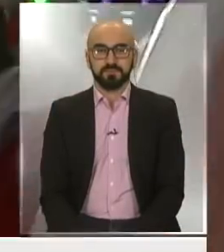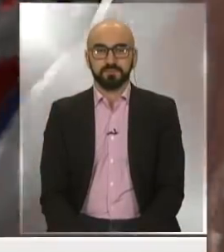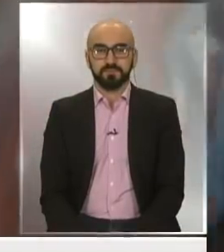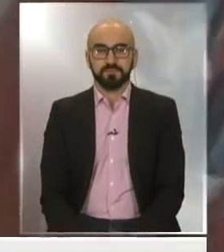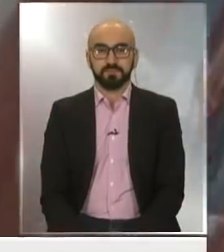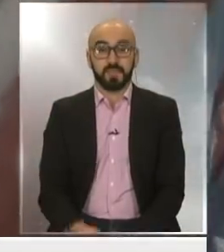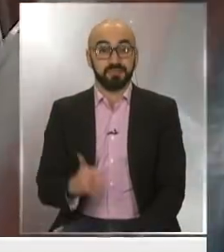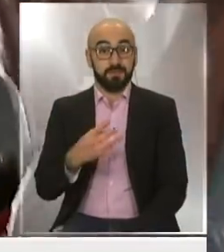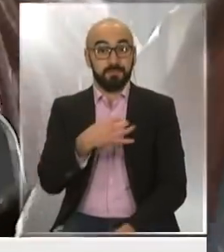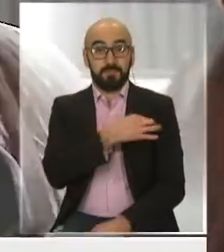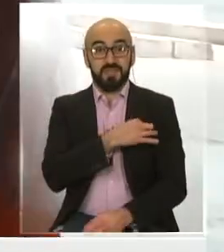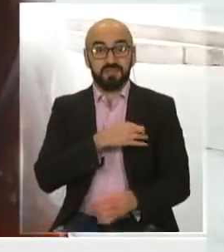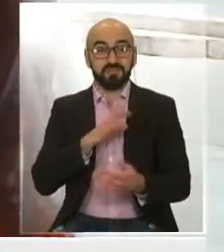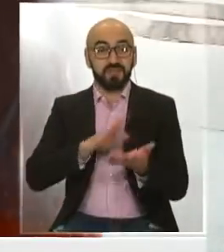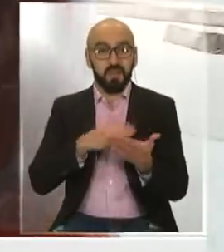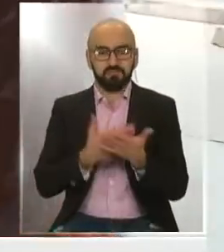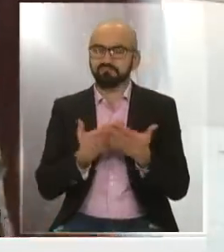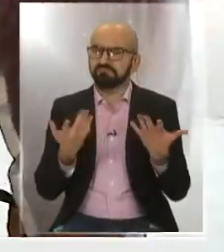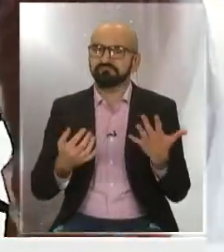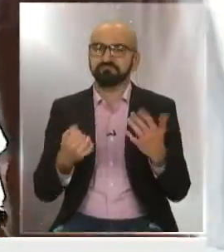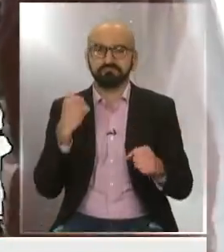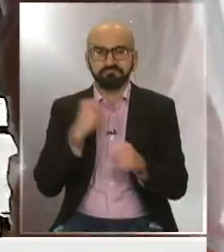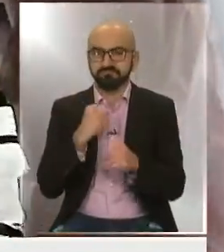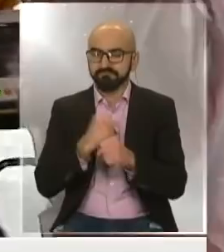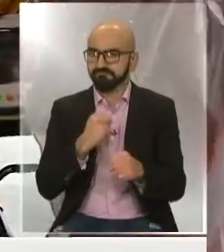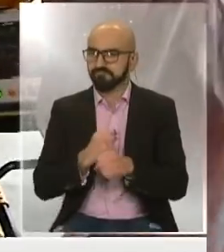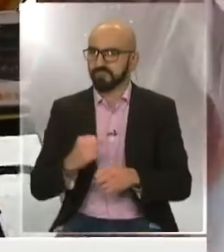El Ministerio de Salud ha hecho un trabajo importante en